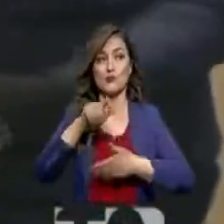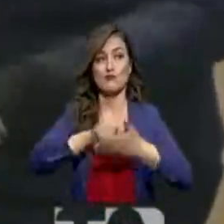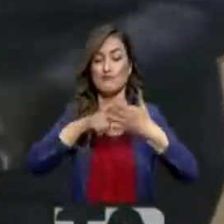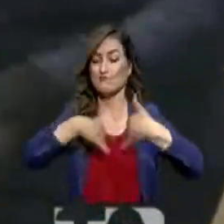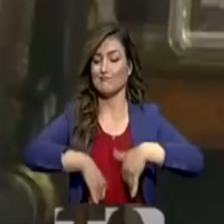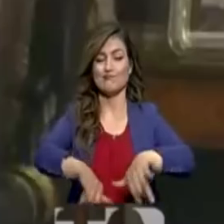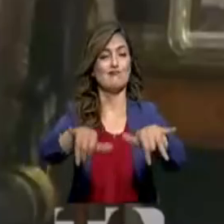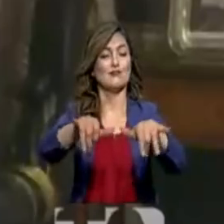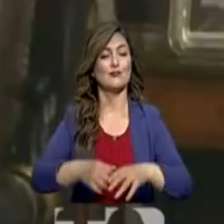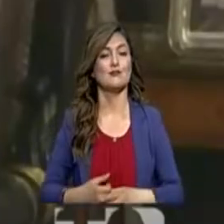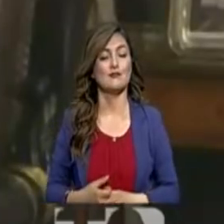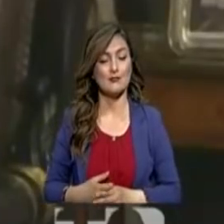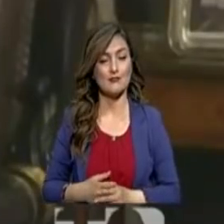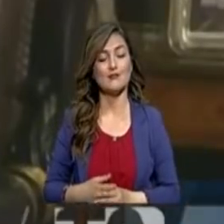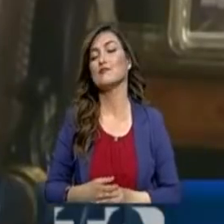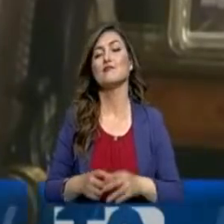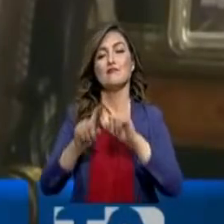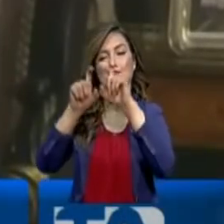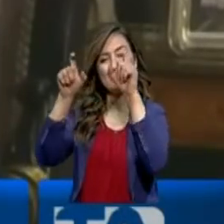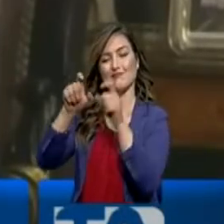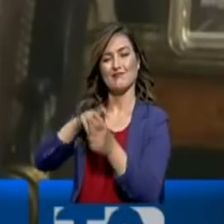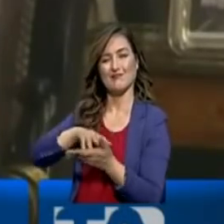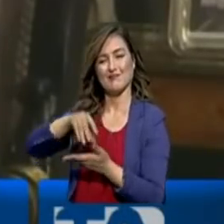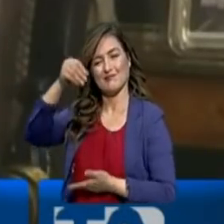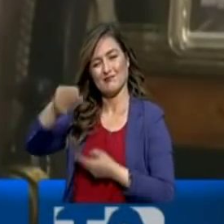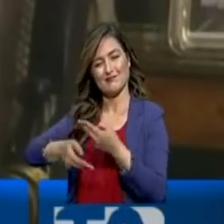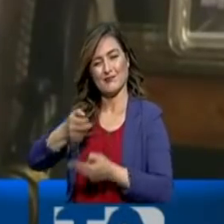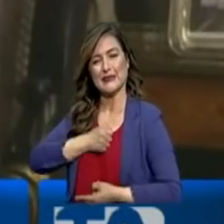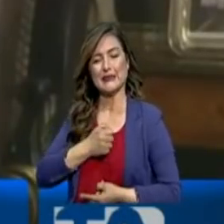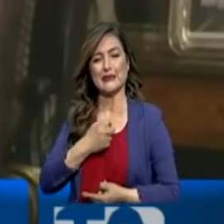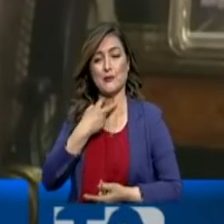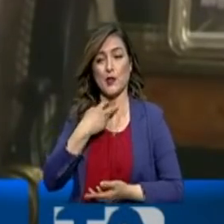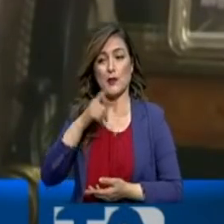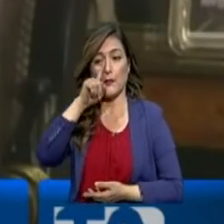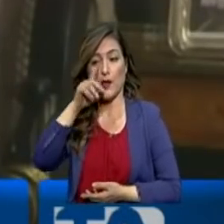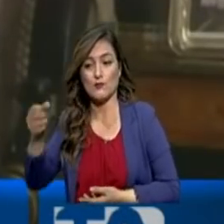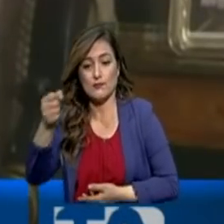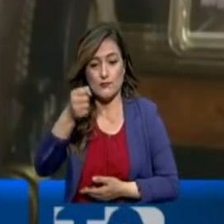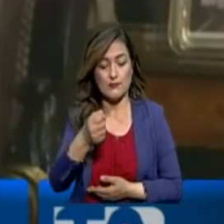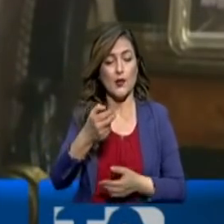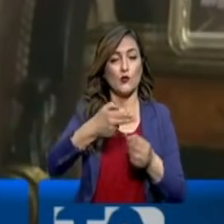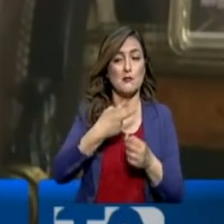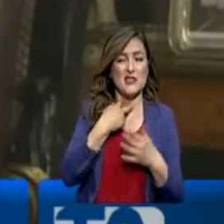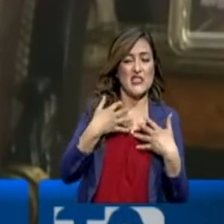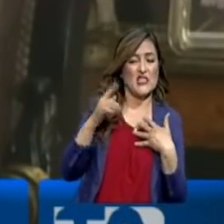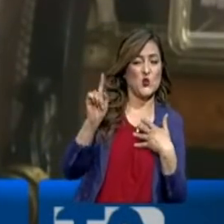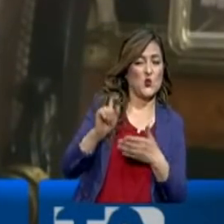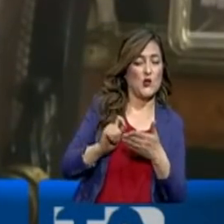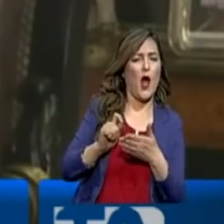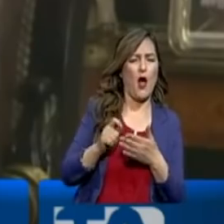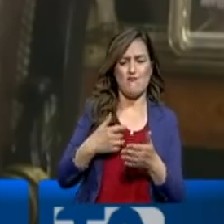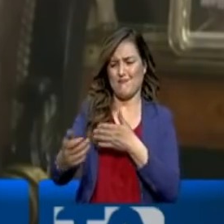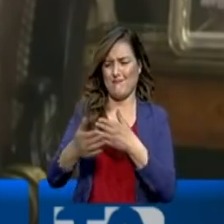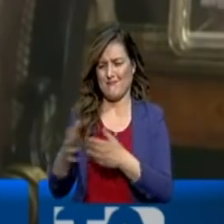contrato indefinido. Para que el emprendedor pierda el miedo a contratar a más ecuatorianos y